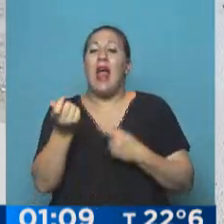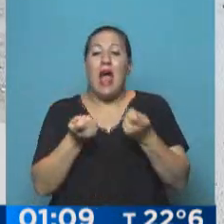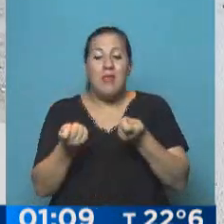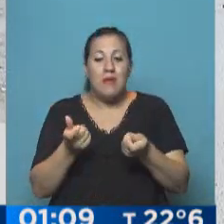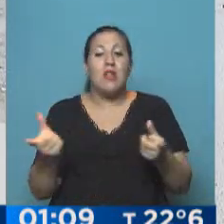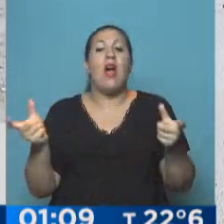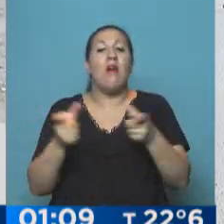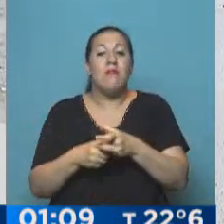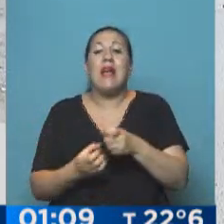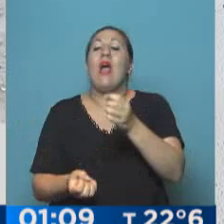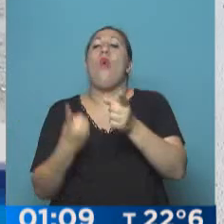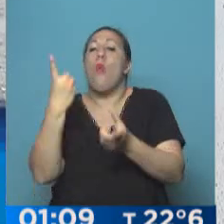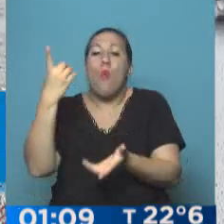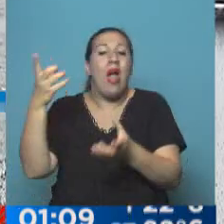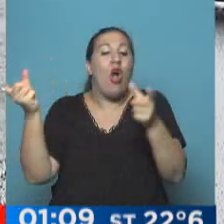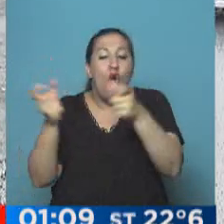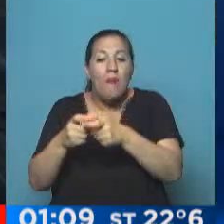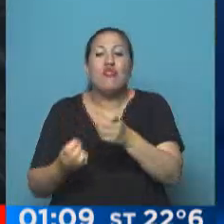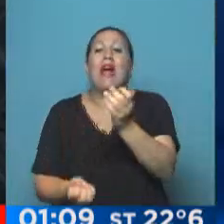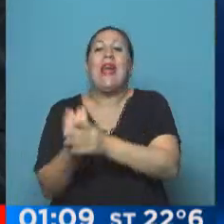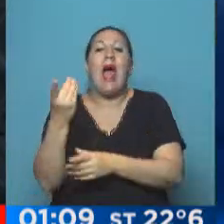comisión creada para ese fin.